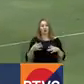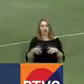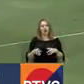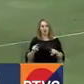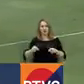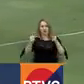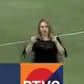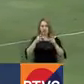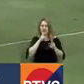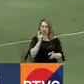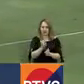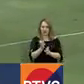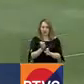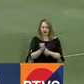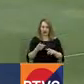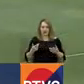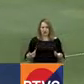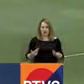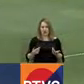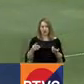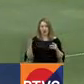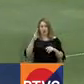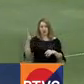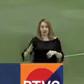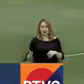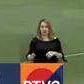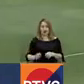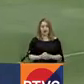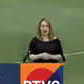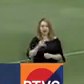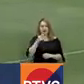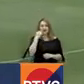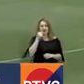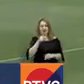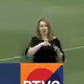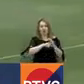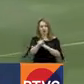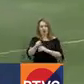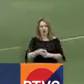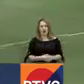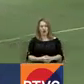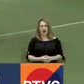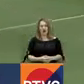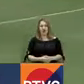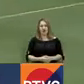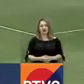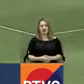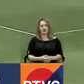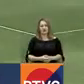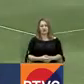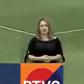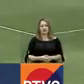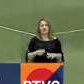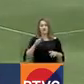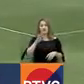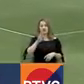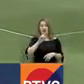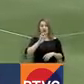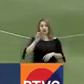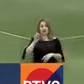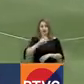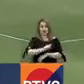difícil frente a ferroviarias de brazil gisela robledo convertía el 1 a 0 en este tiro penal minuto 48